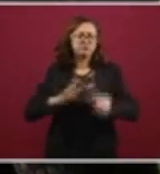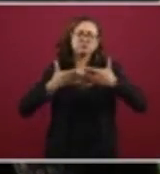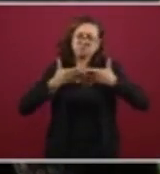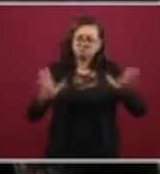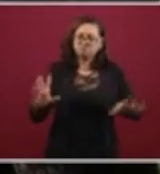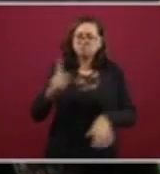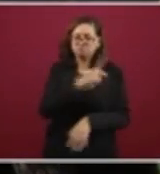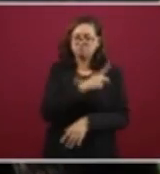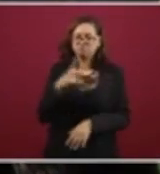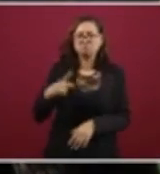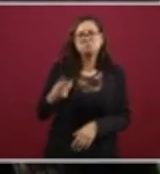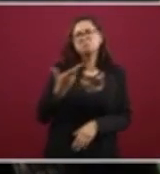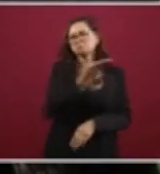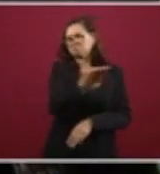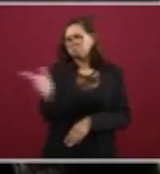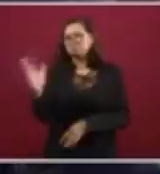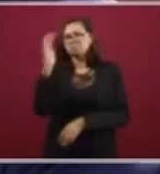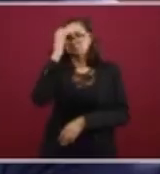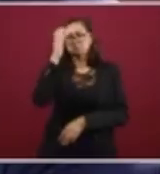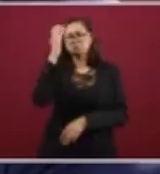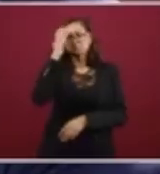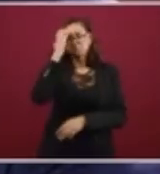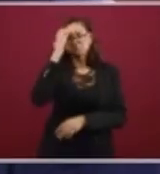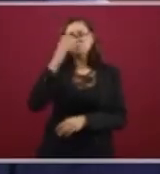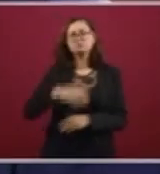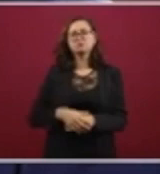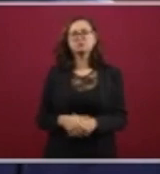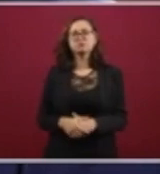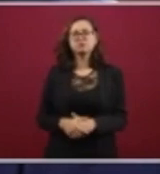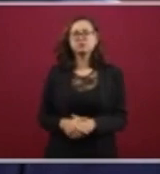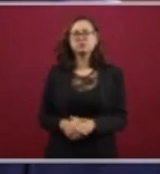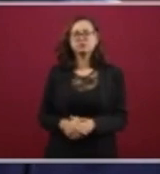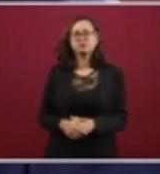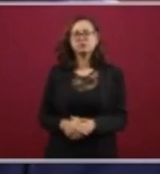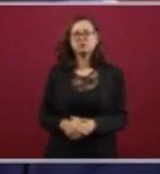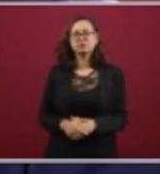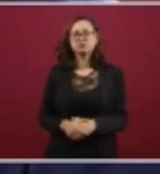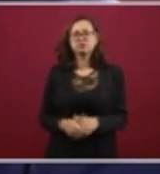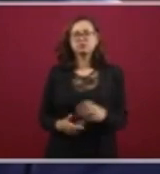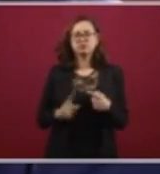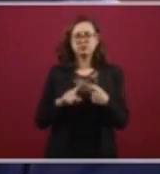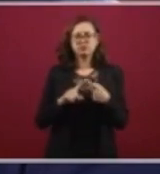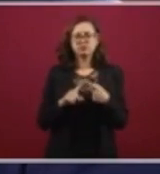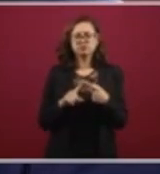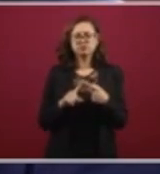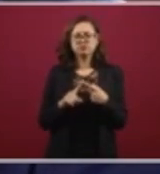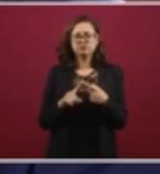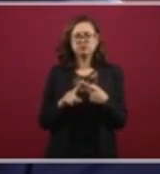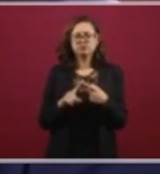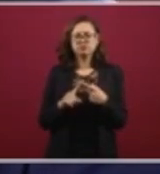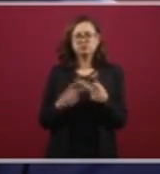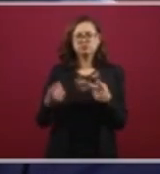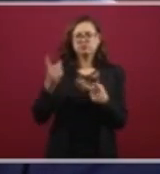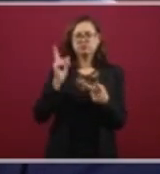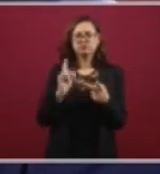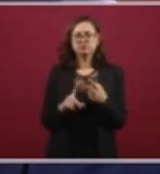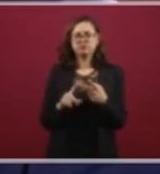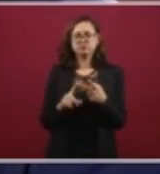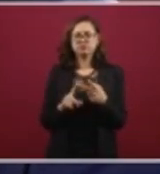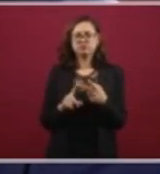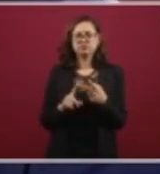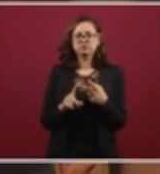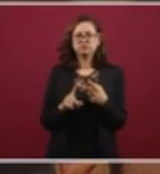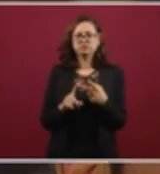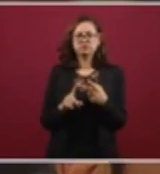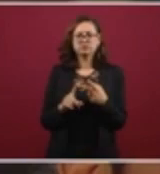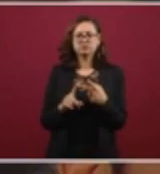de darse a conocer a la opinión pública. Respecto a lo que comenta